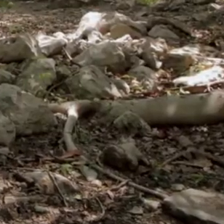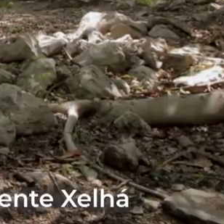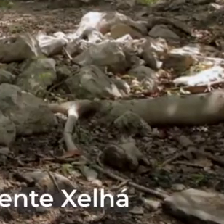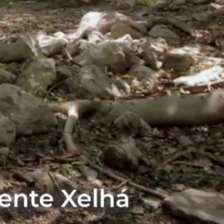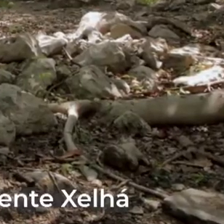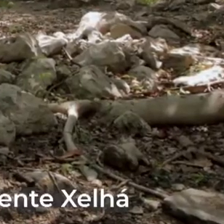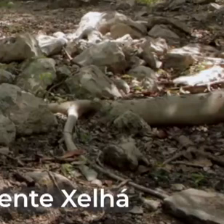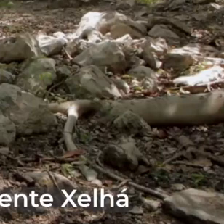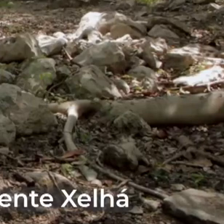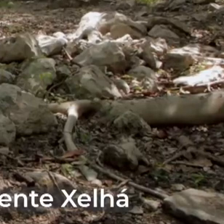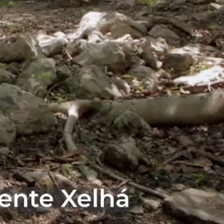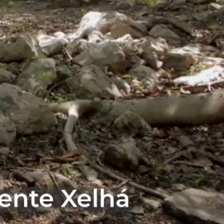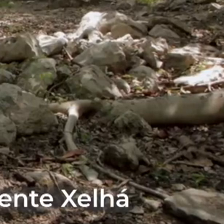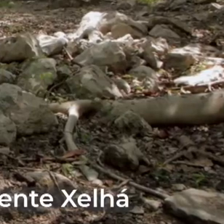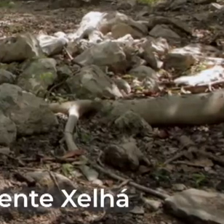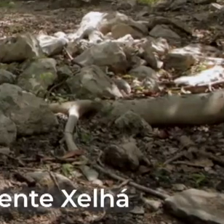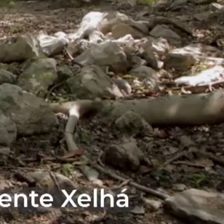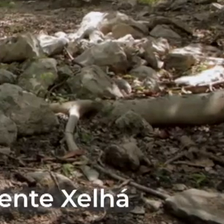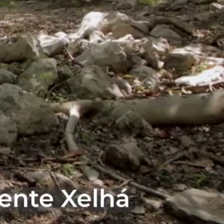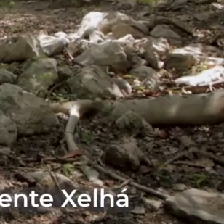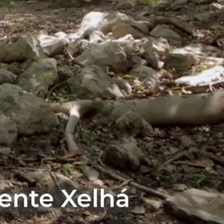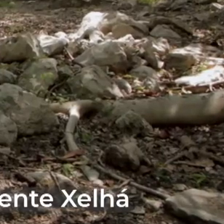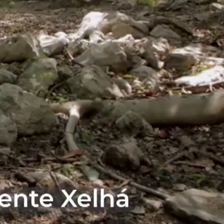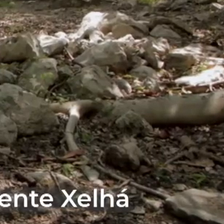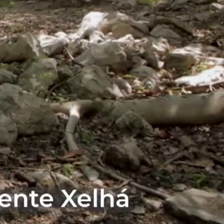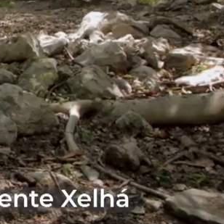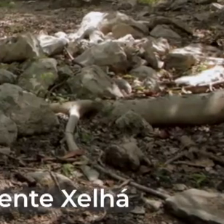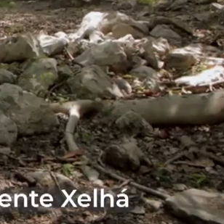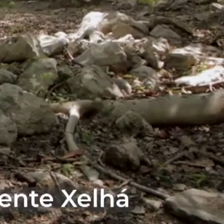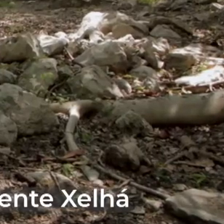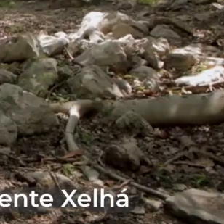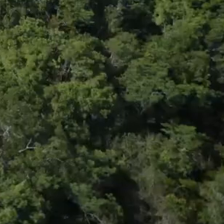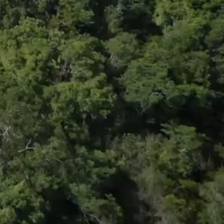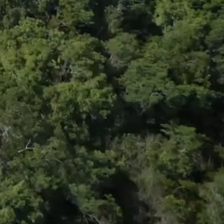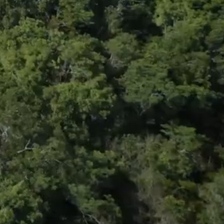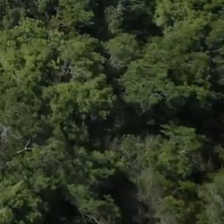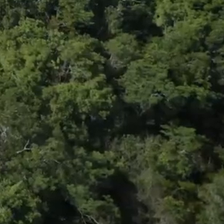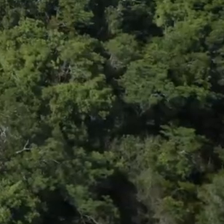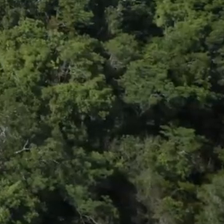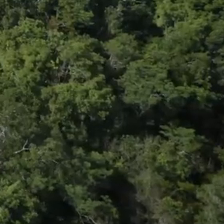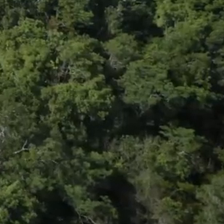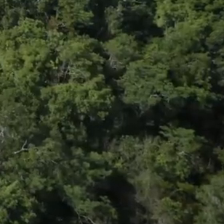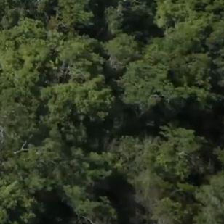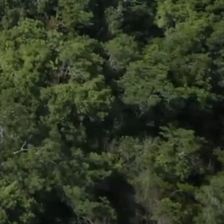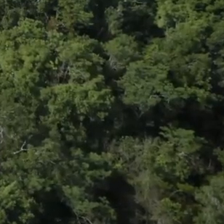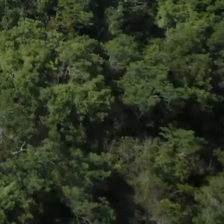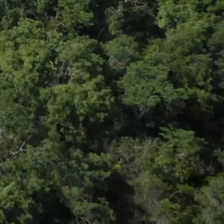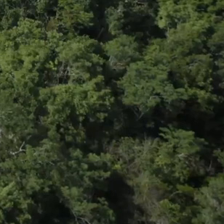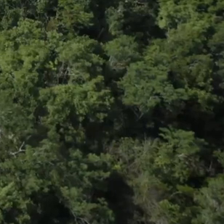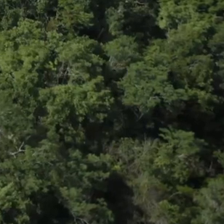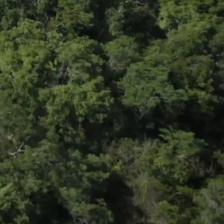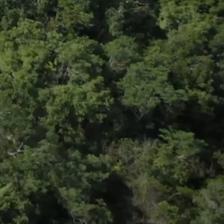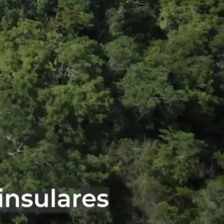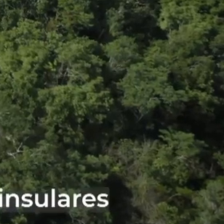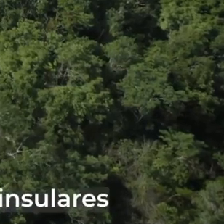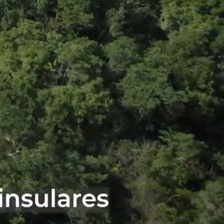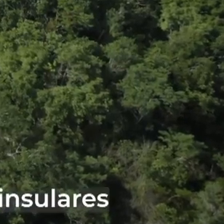Algunos estudios hacen pensar que posiblemente Xeljá estuvo sujeta al señorío de Cobá,